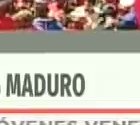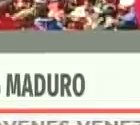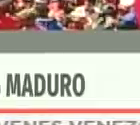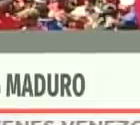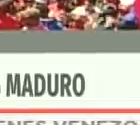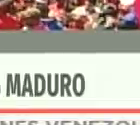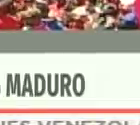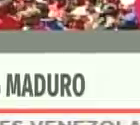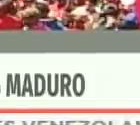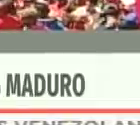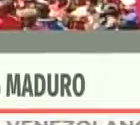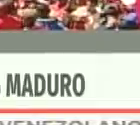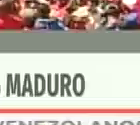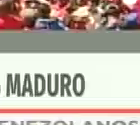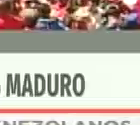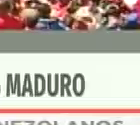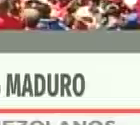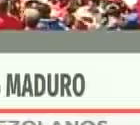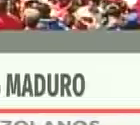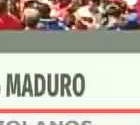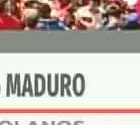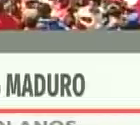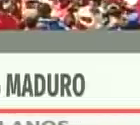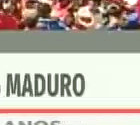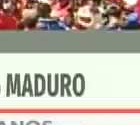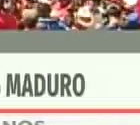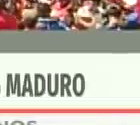Héroe del 4 de febrero,